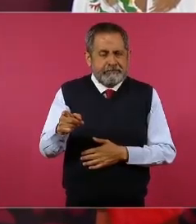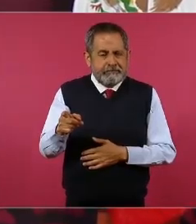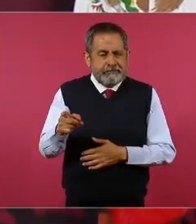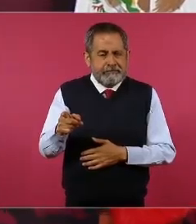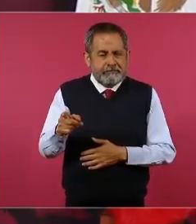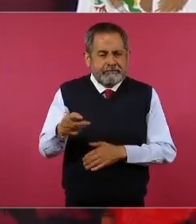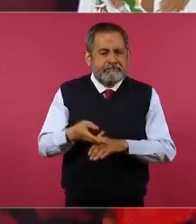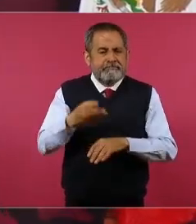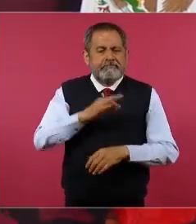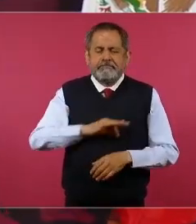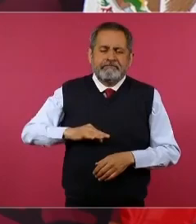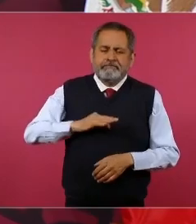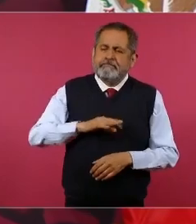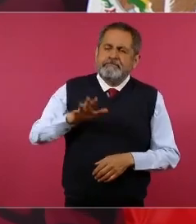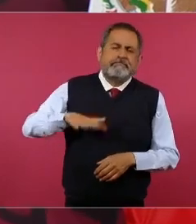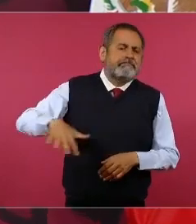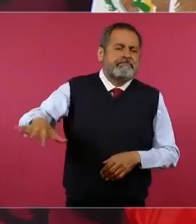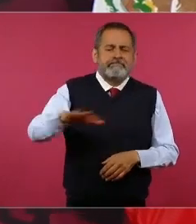muy feliz.